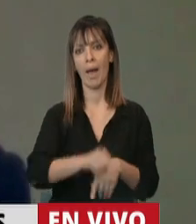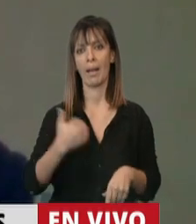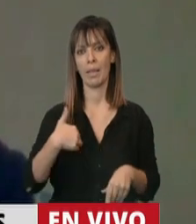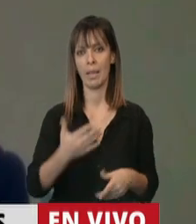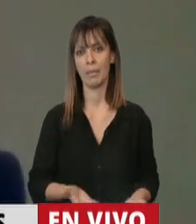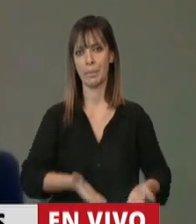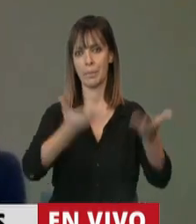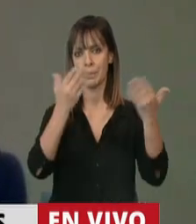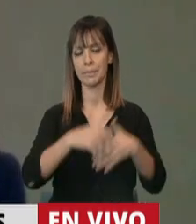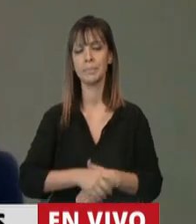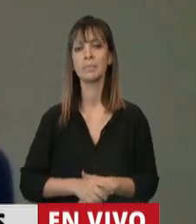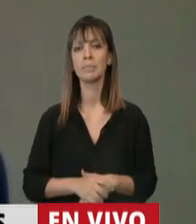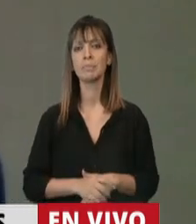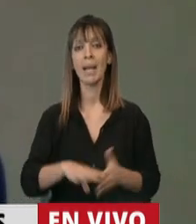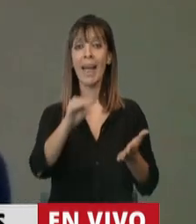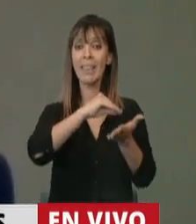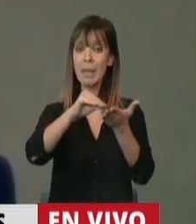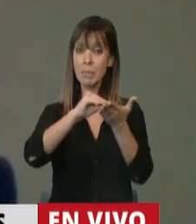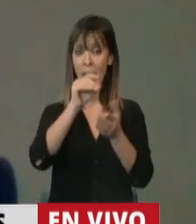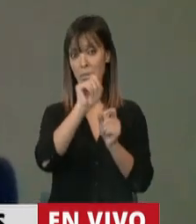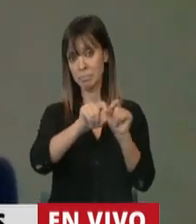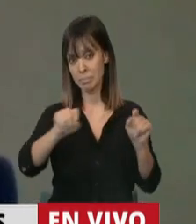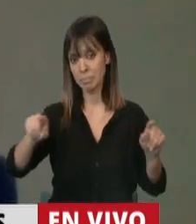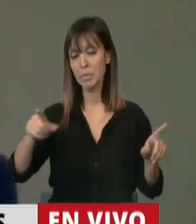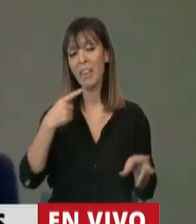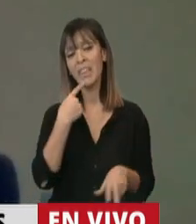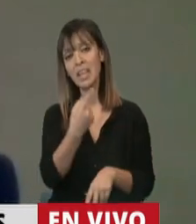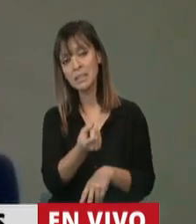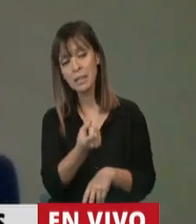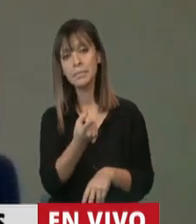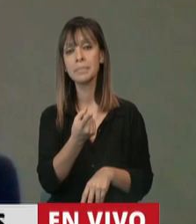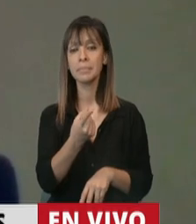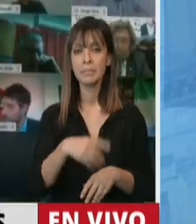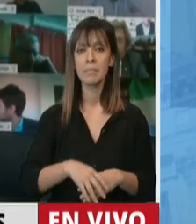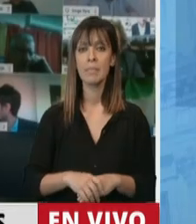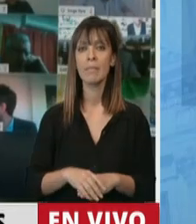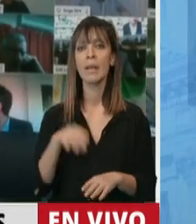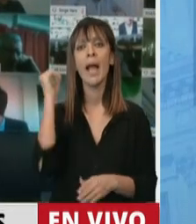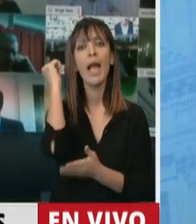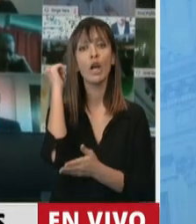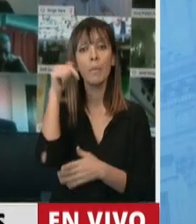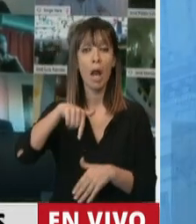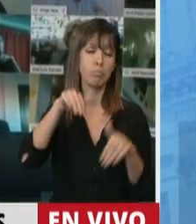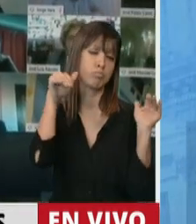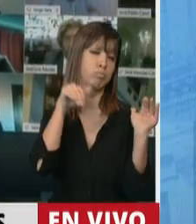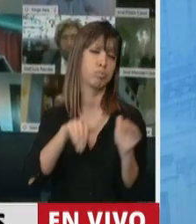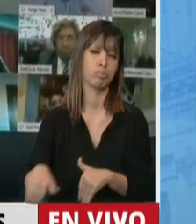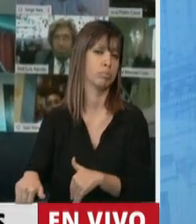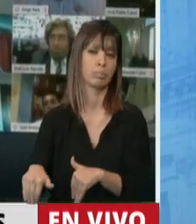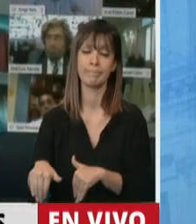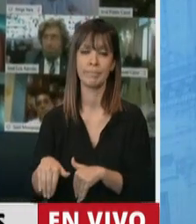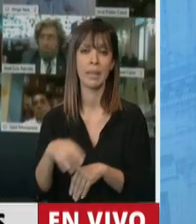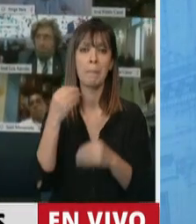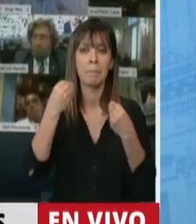Argentina. Muchos de los diputados decían de que vemos gran parte de la economía que se cae a pedazos y que se pierden muchos